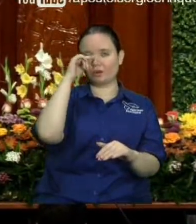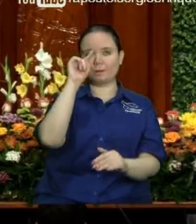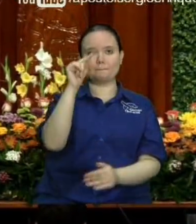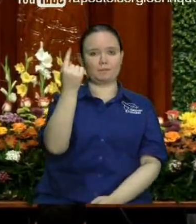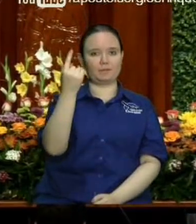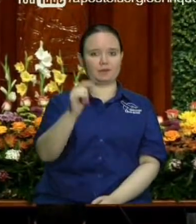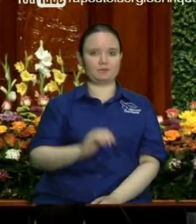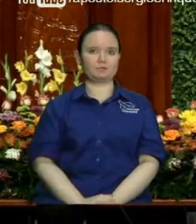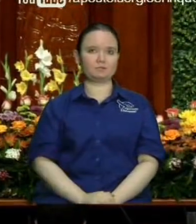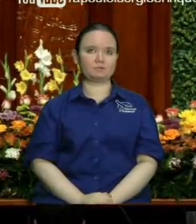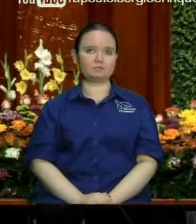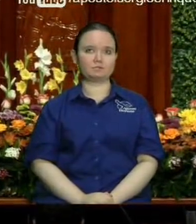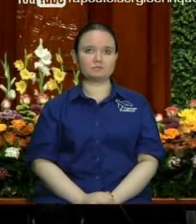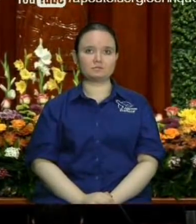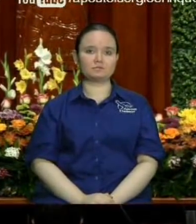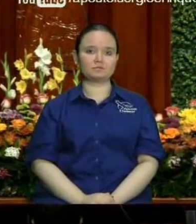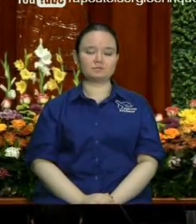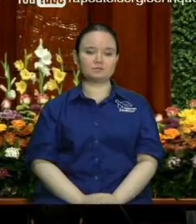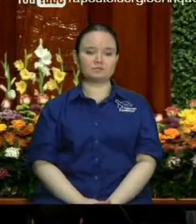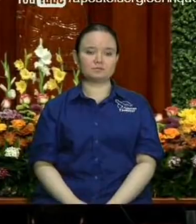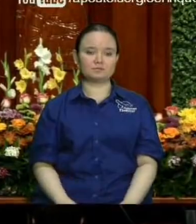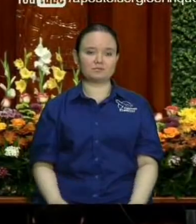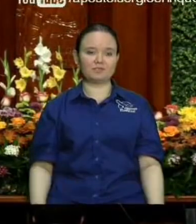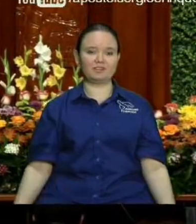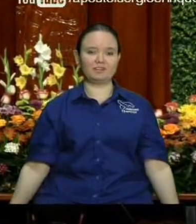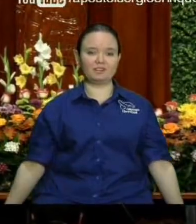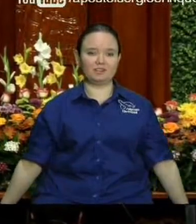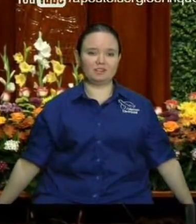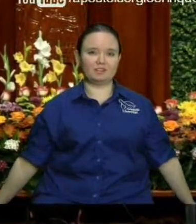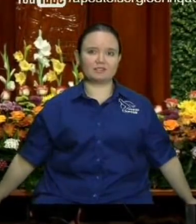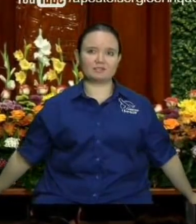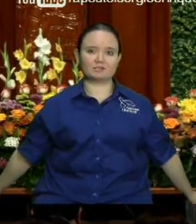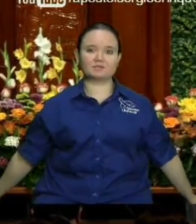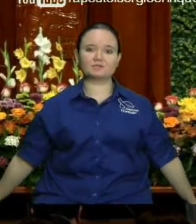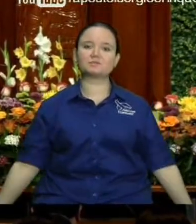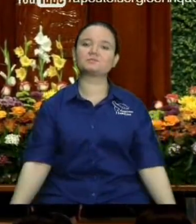más consagrada que los otros hebreos que están ahí.